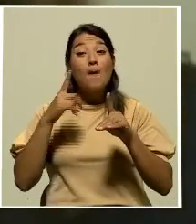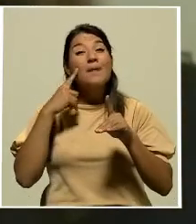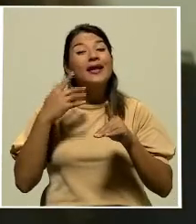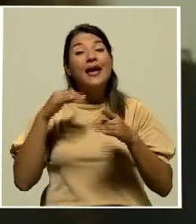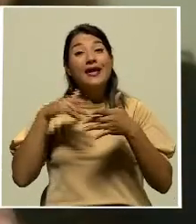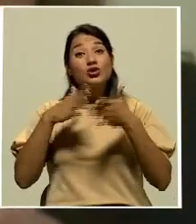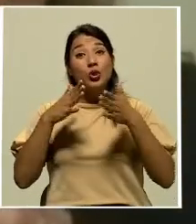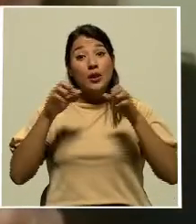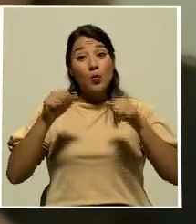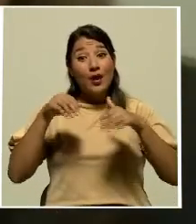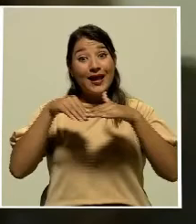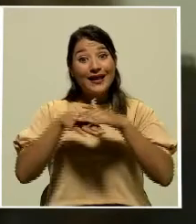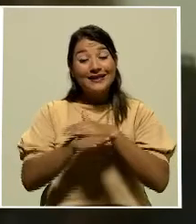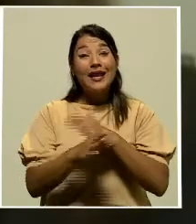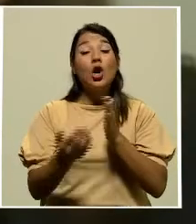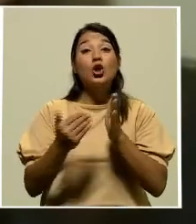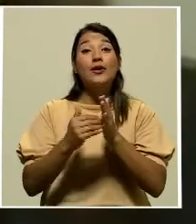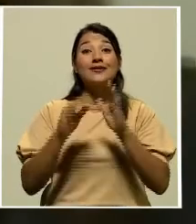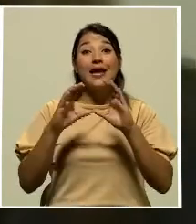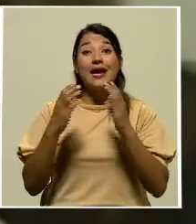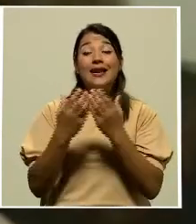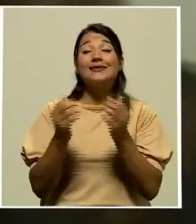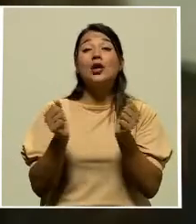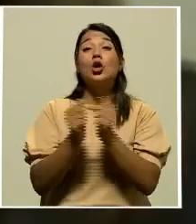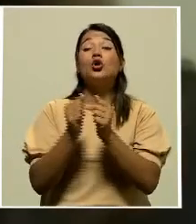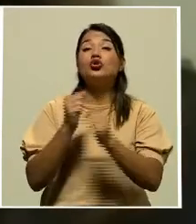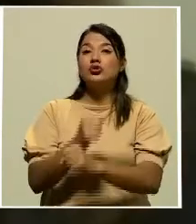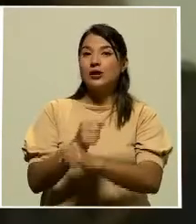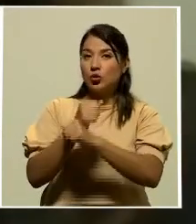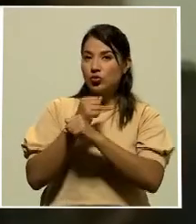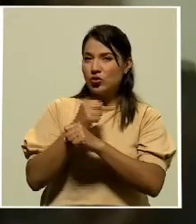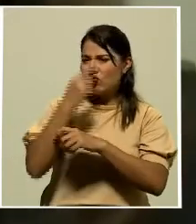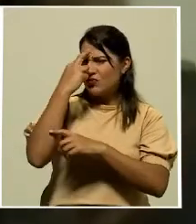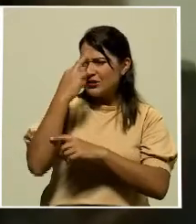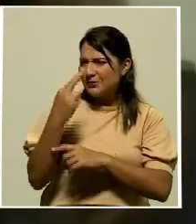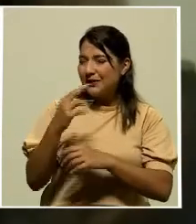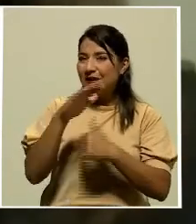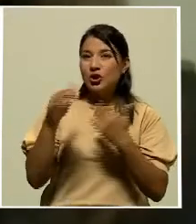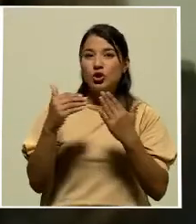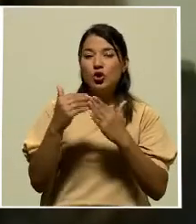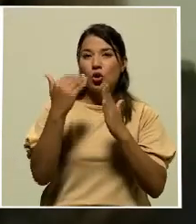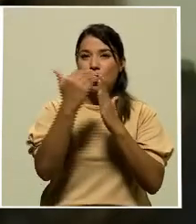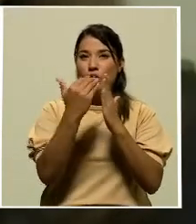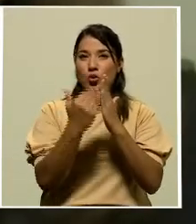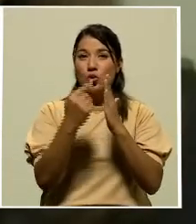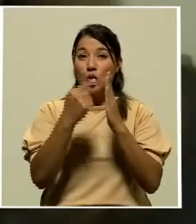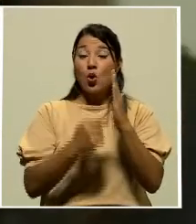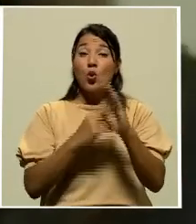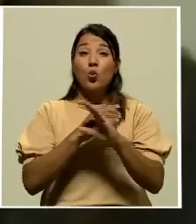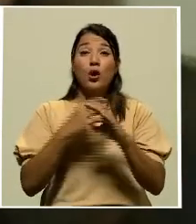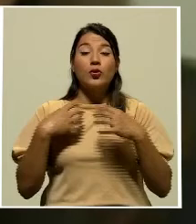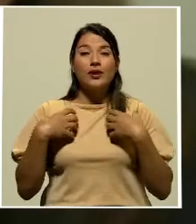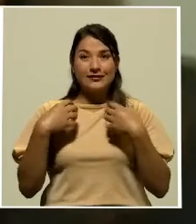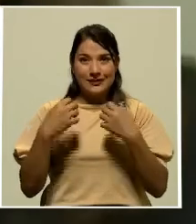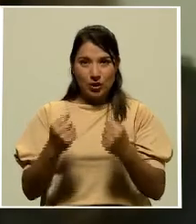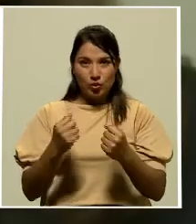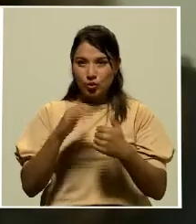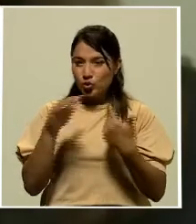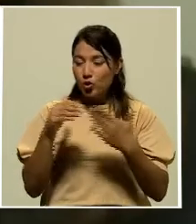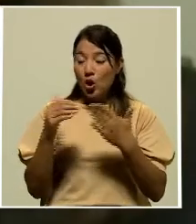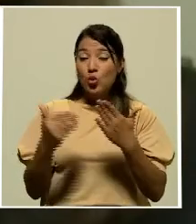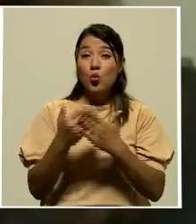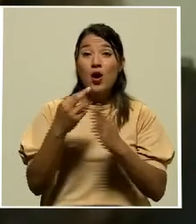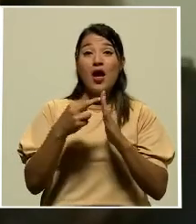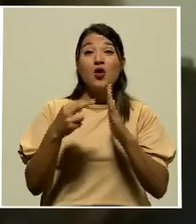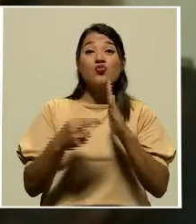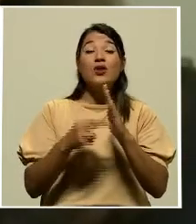seguro, obedeciendo, respetando todas las medidas de seguridad, ¿no? Las reglas de